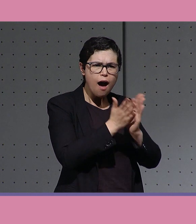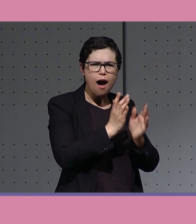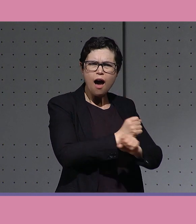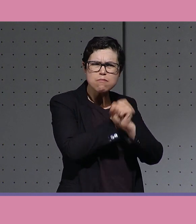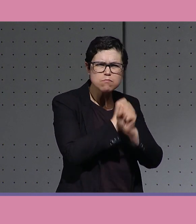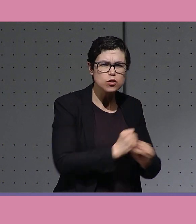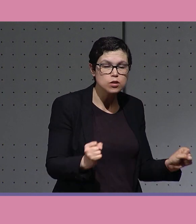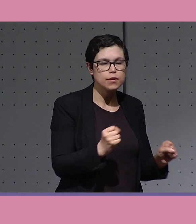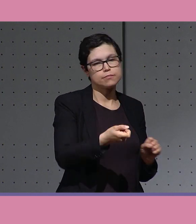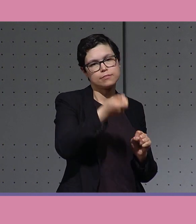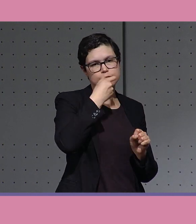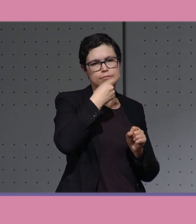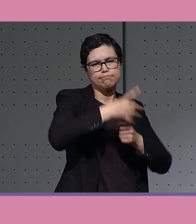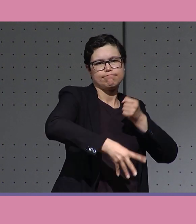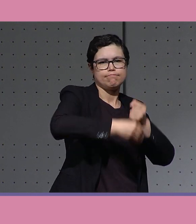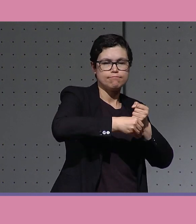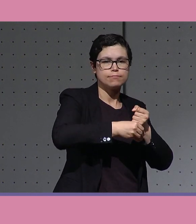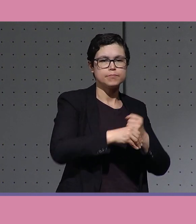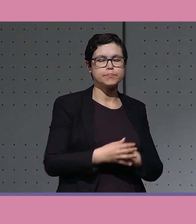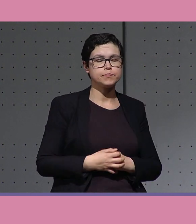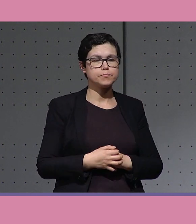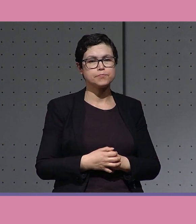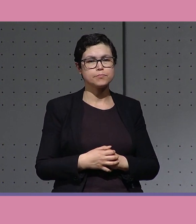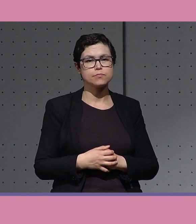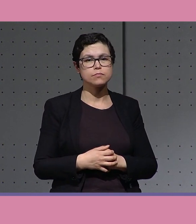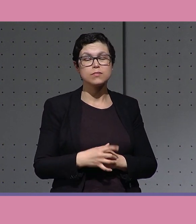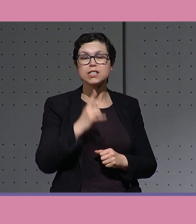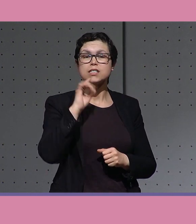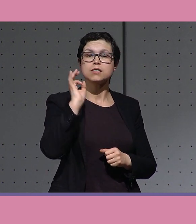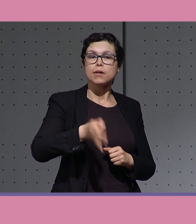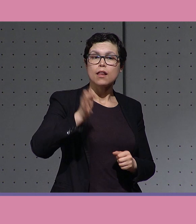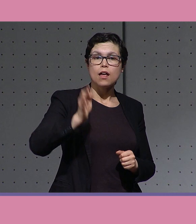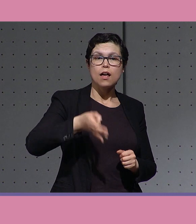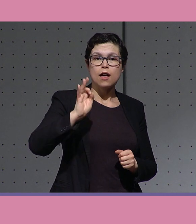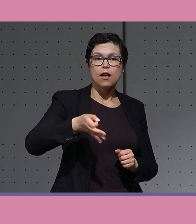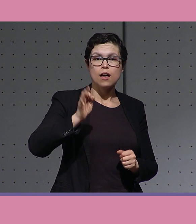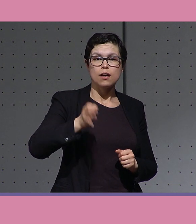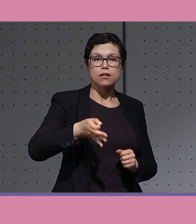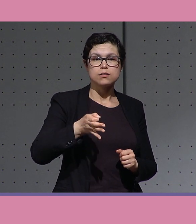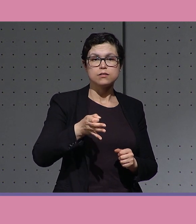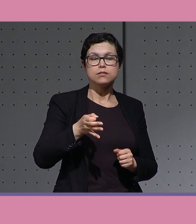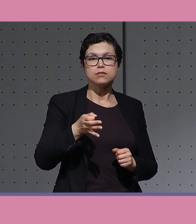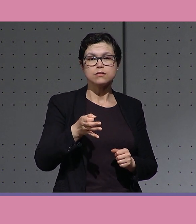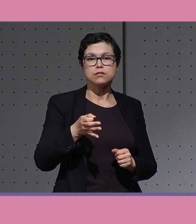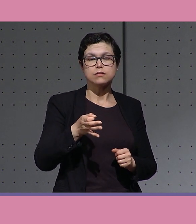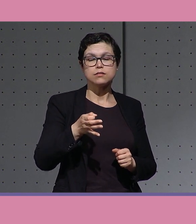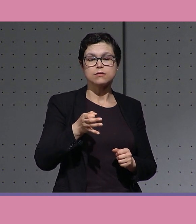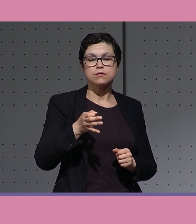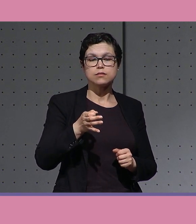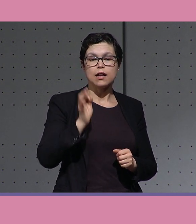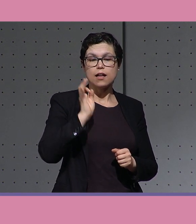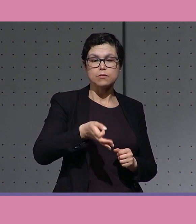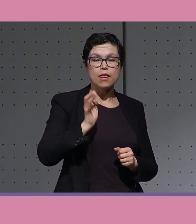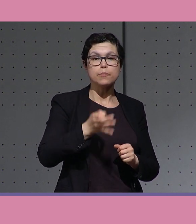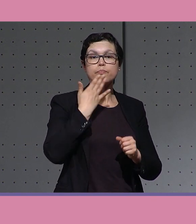gestionarlos mejor, ¿no? Con todo eso ahí. Y es verdad que muchas veces, y además acaba siendo la experiencia real, es decir, empieza a utilizarse